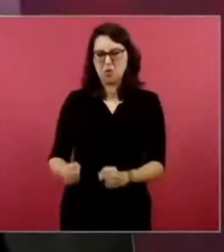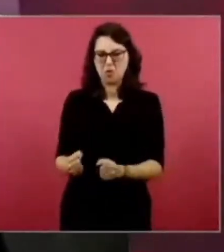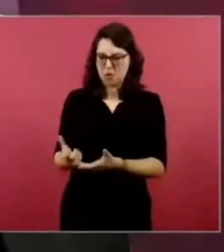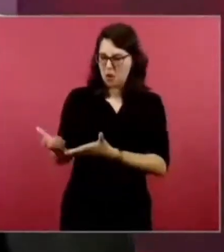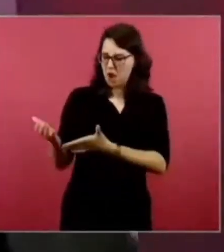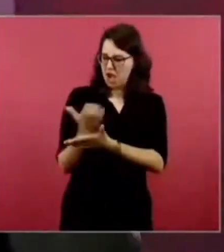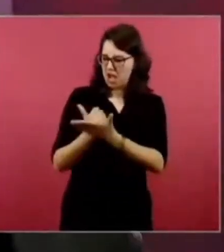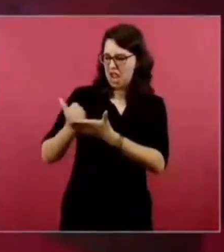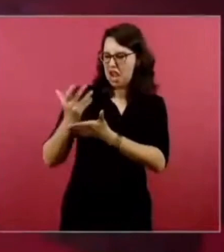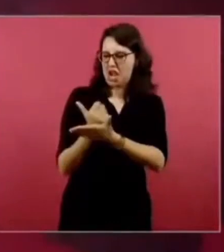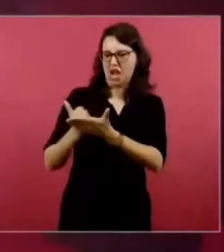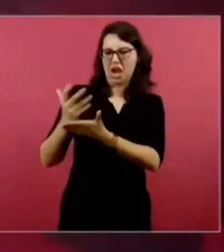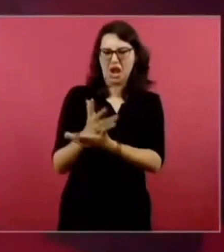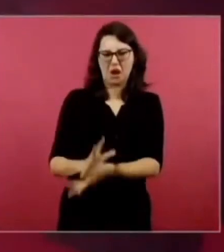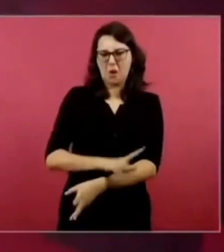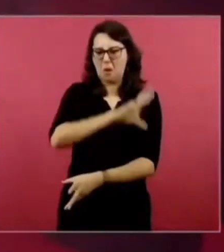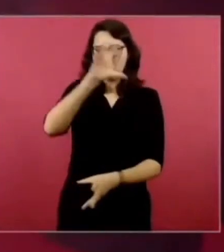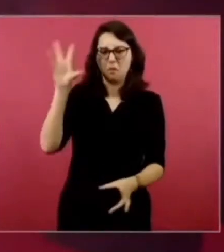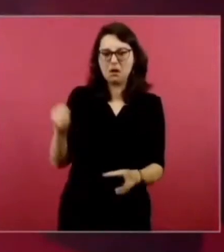y no pasó eso,